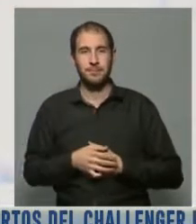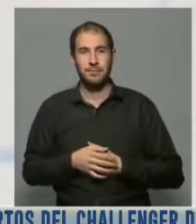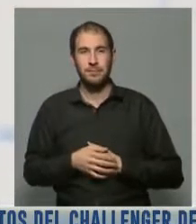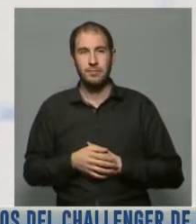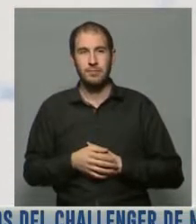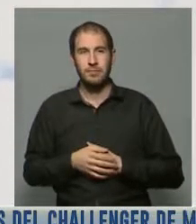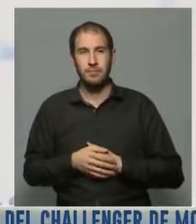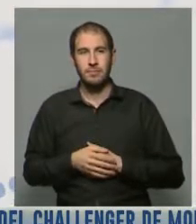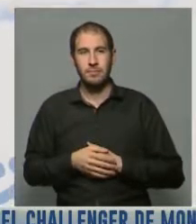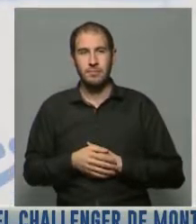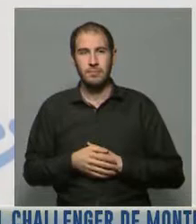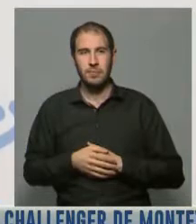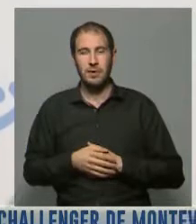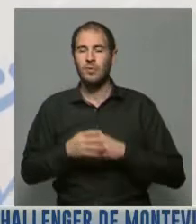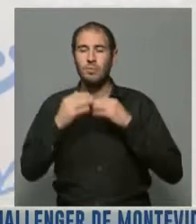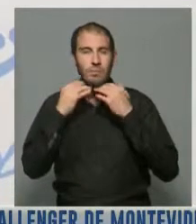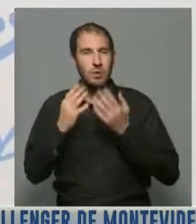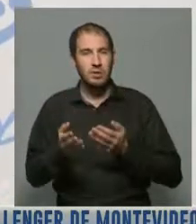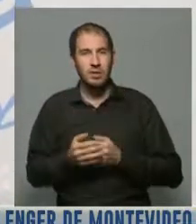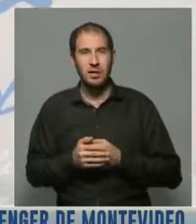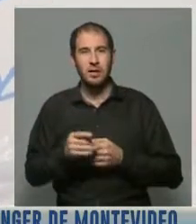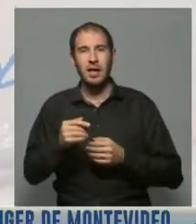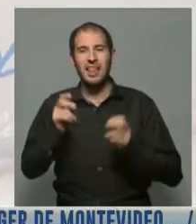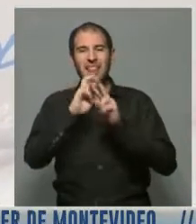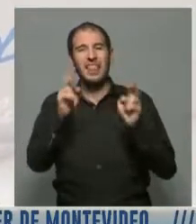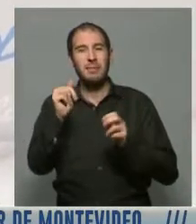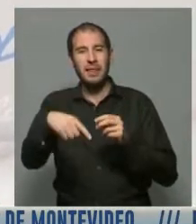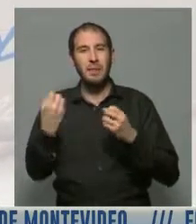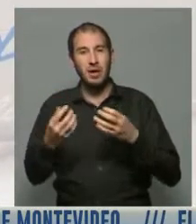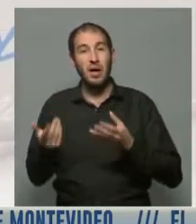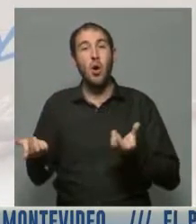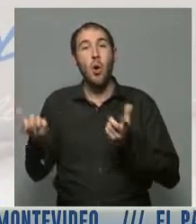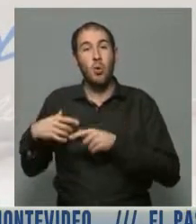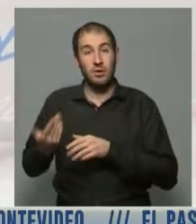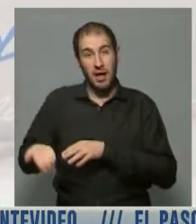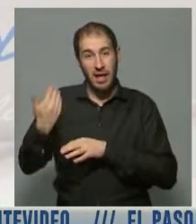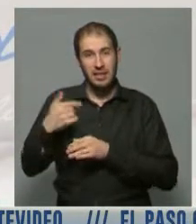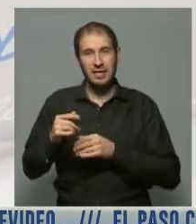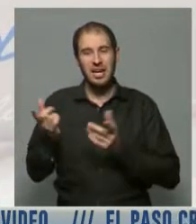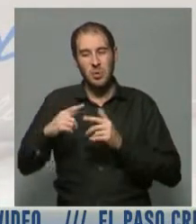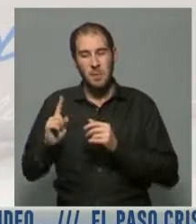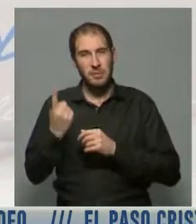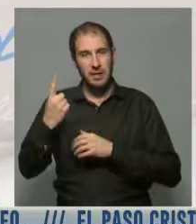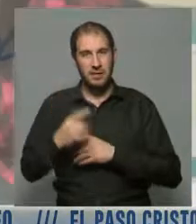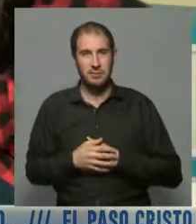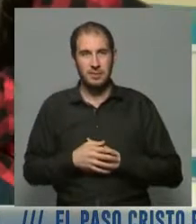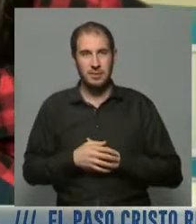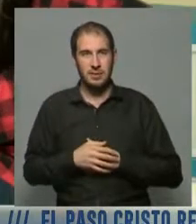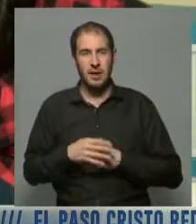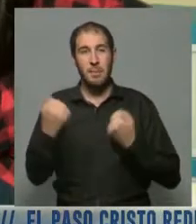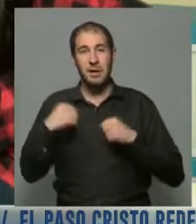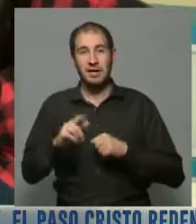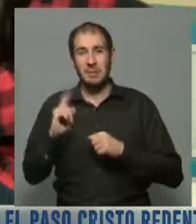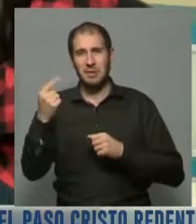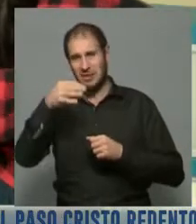Entonces, más allá de lo que hablara la obra, porque cuando nos juntamos al principio, las primeras reuniones, no, los primeros ensayos no